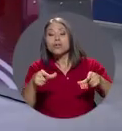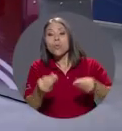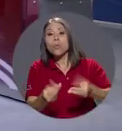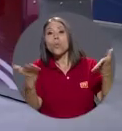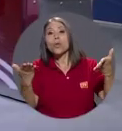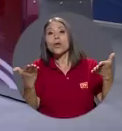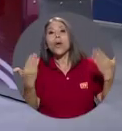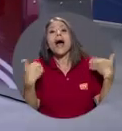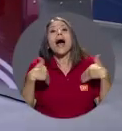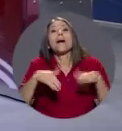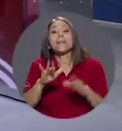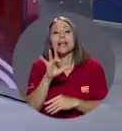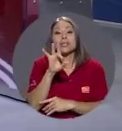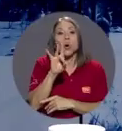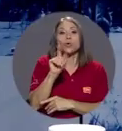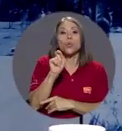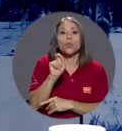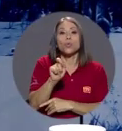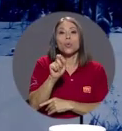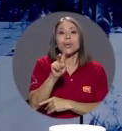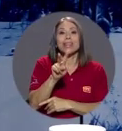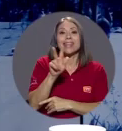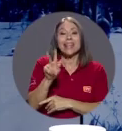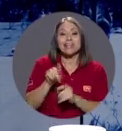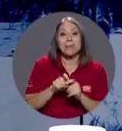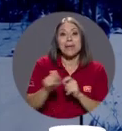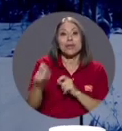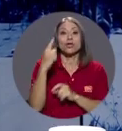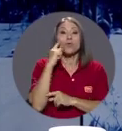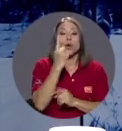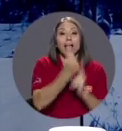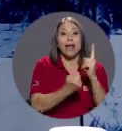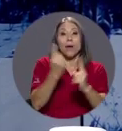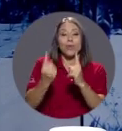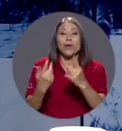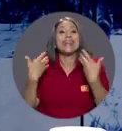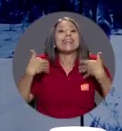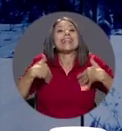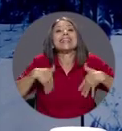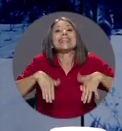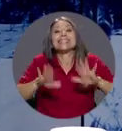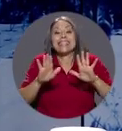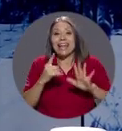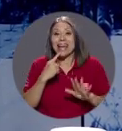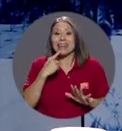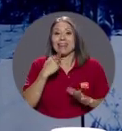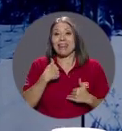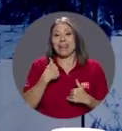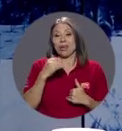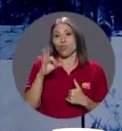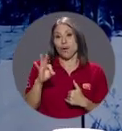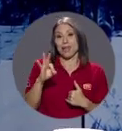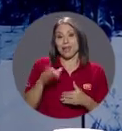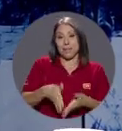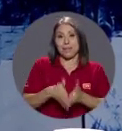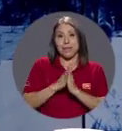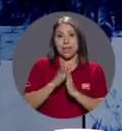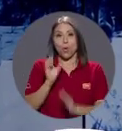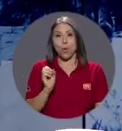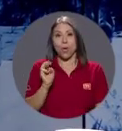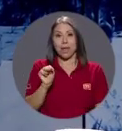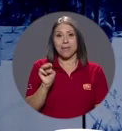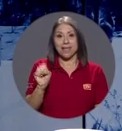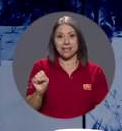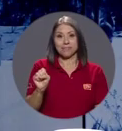a 8.23 metros. No llega ni siquiera a la métrica de los 9 que la OMS pide. Claro, porque hemos